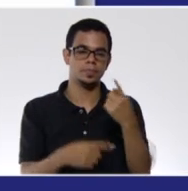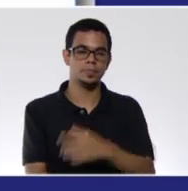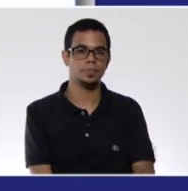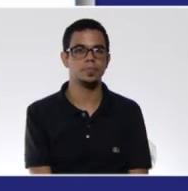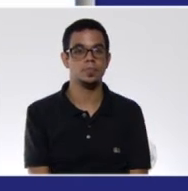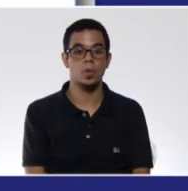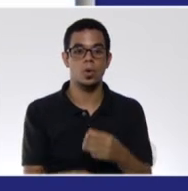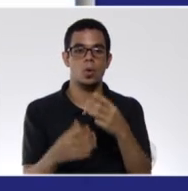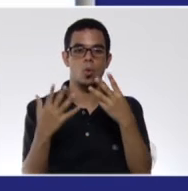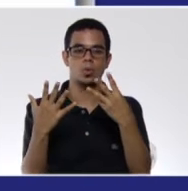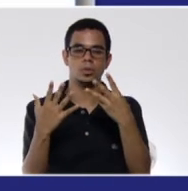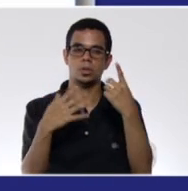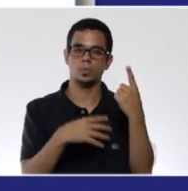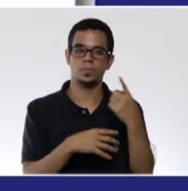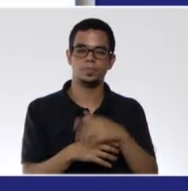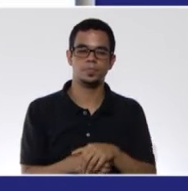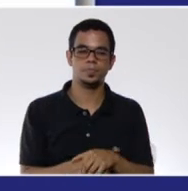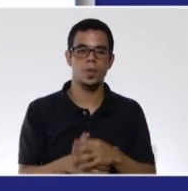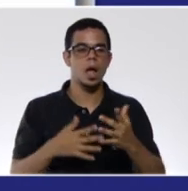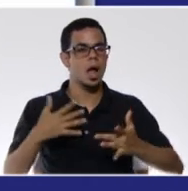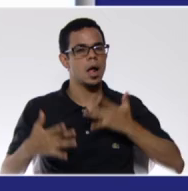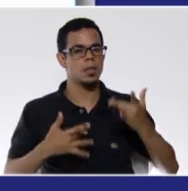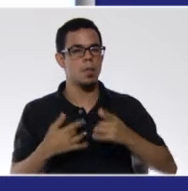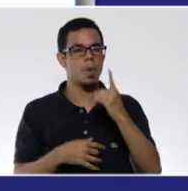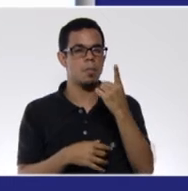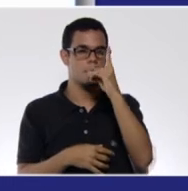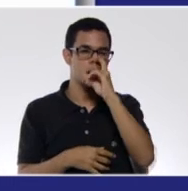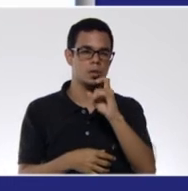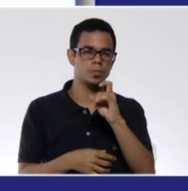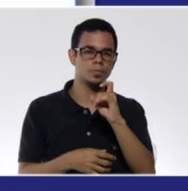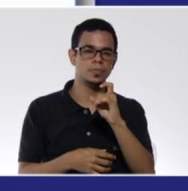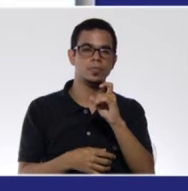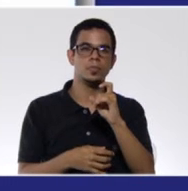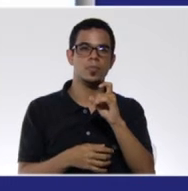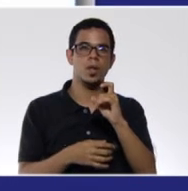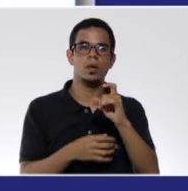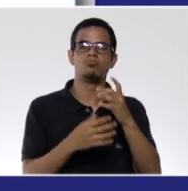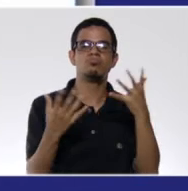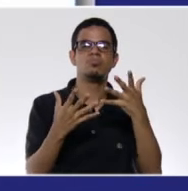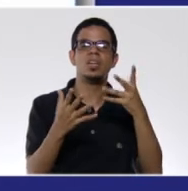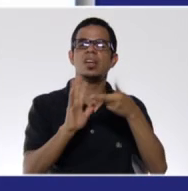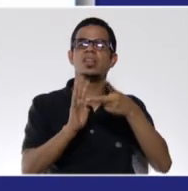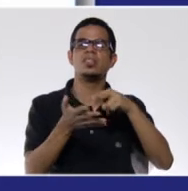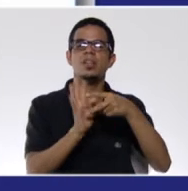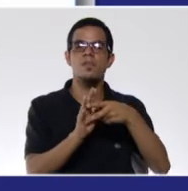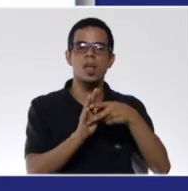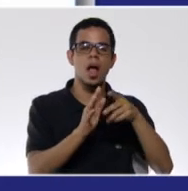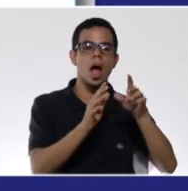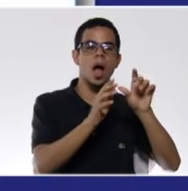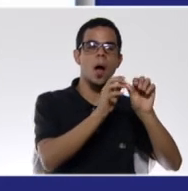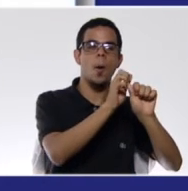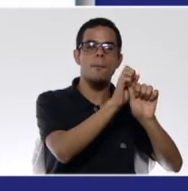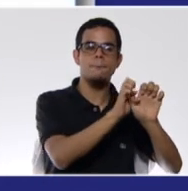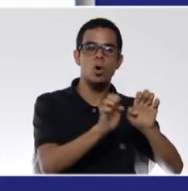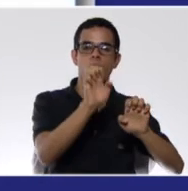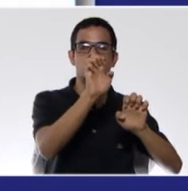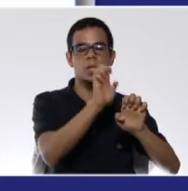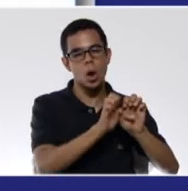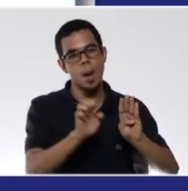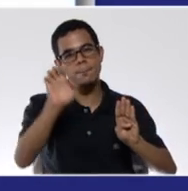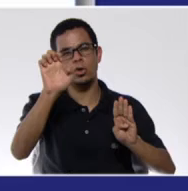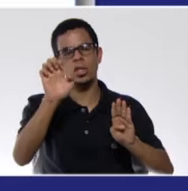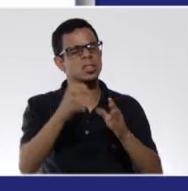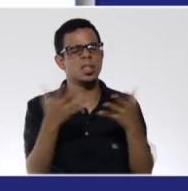Actividades evaluativas para primer año. ¿En qué consiste la potencia de una potencia? Escribe 3